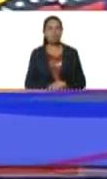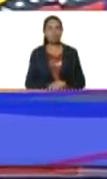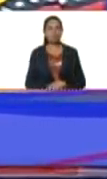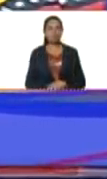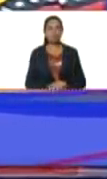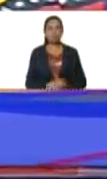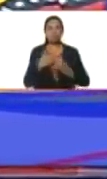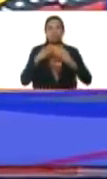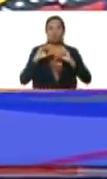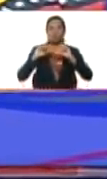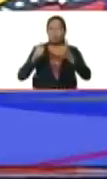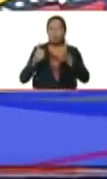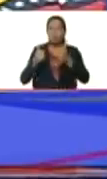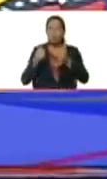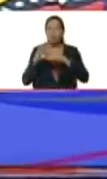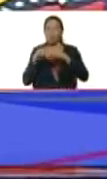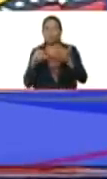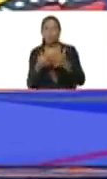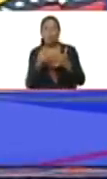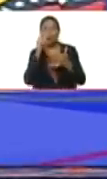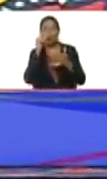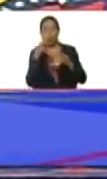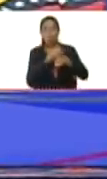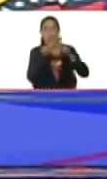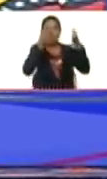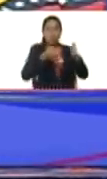Estuve conversando con Héctor,